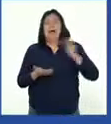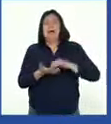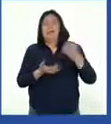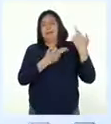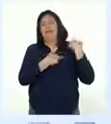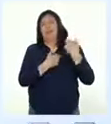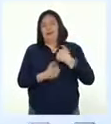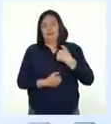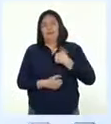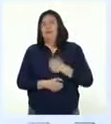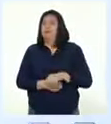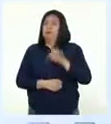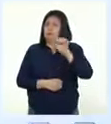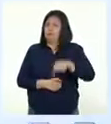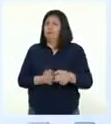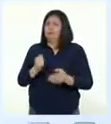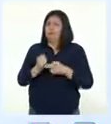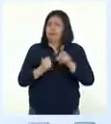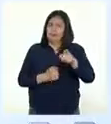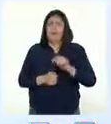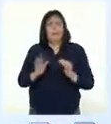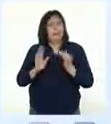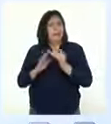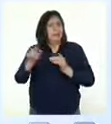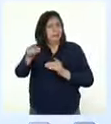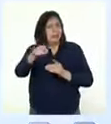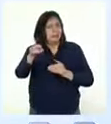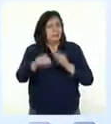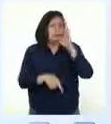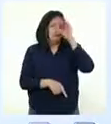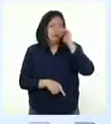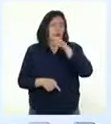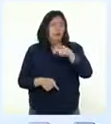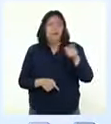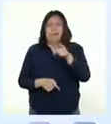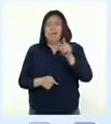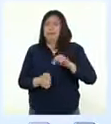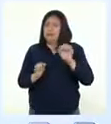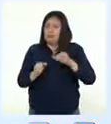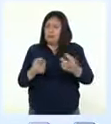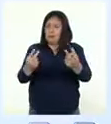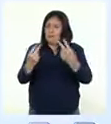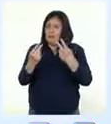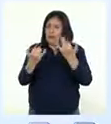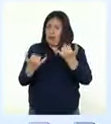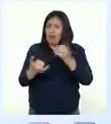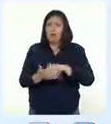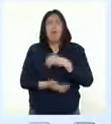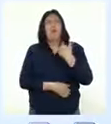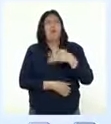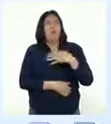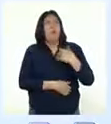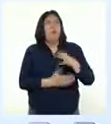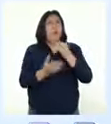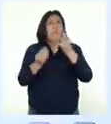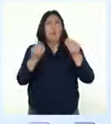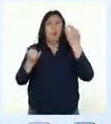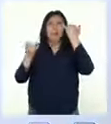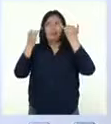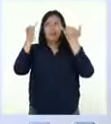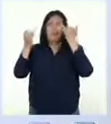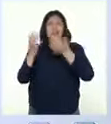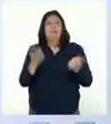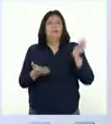responsable. Estoy segura de que en casa, las chicas y los chicos que nos ven han tenido muchas